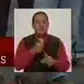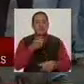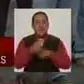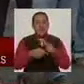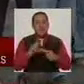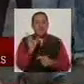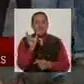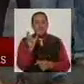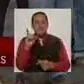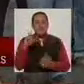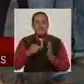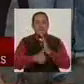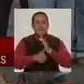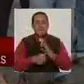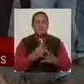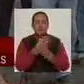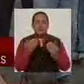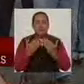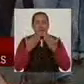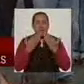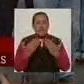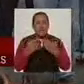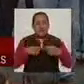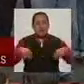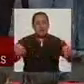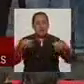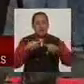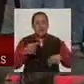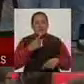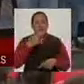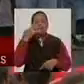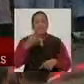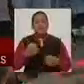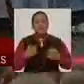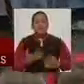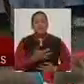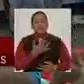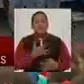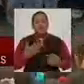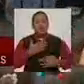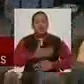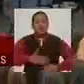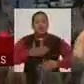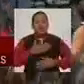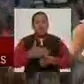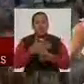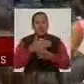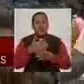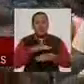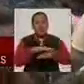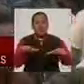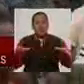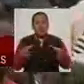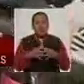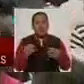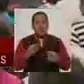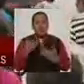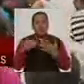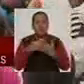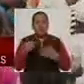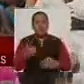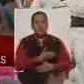documentación. Les agradezco muchísimo, sinceramente me siento muy contento de compartir hoy día con la primera dama,